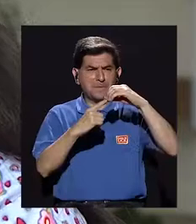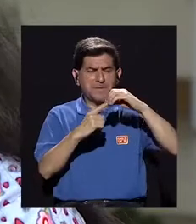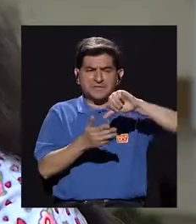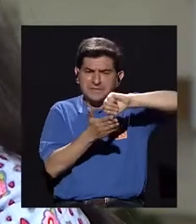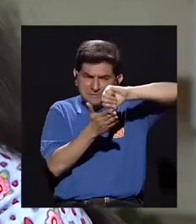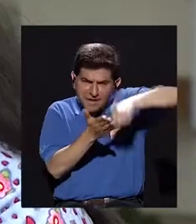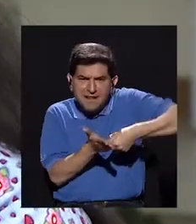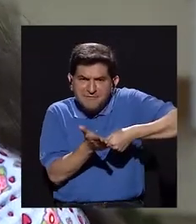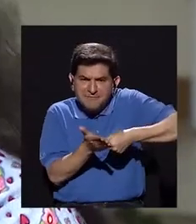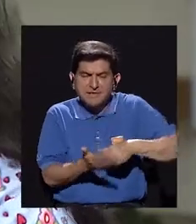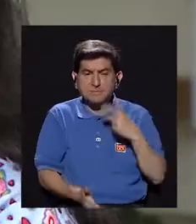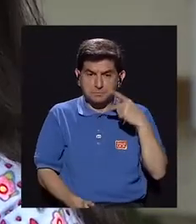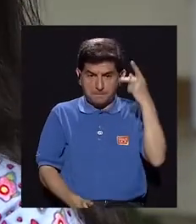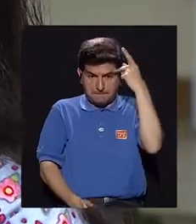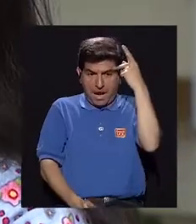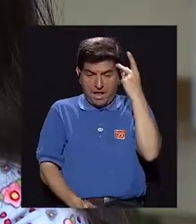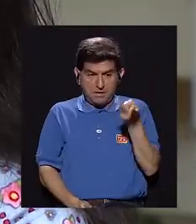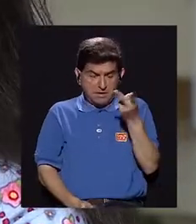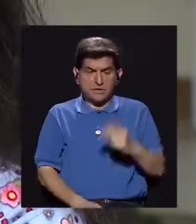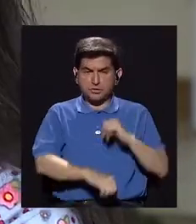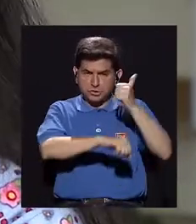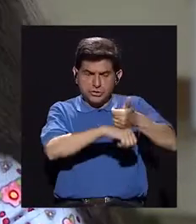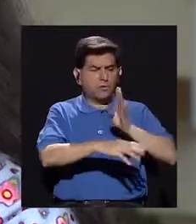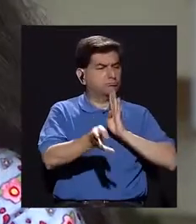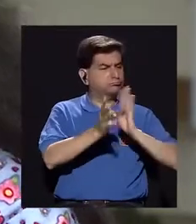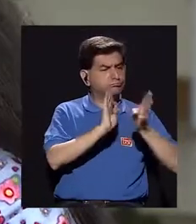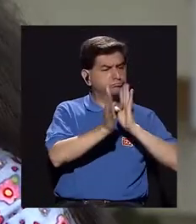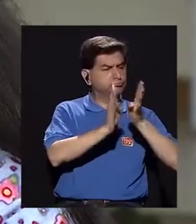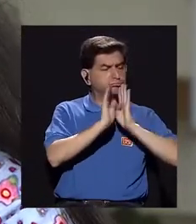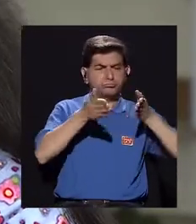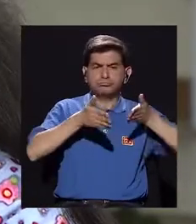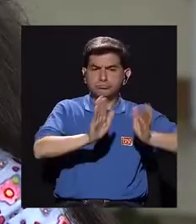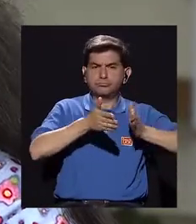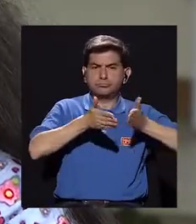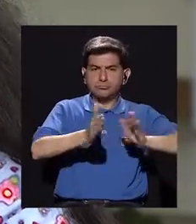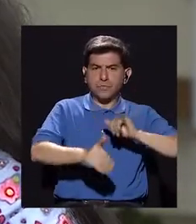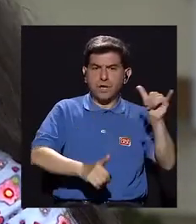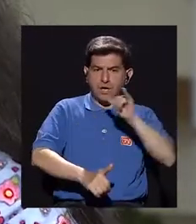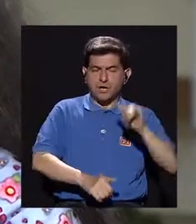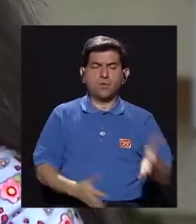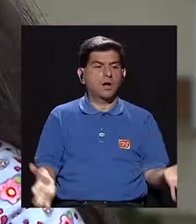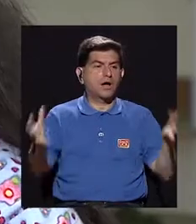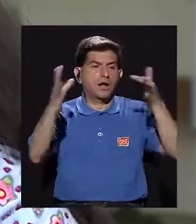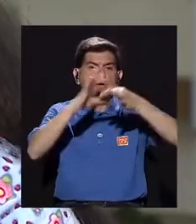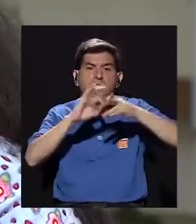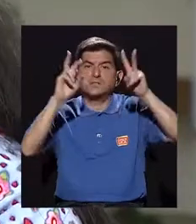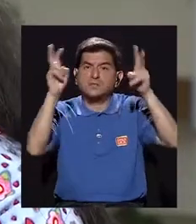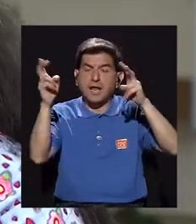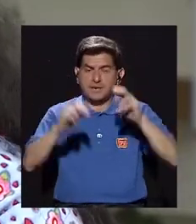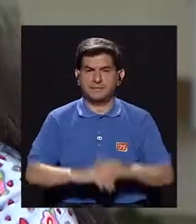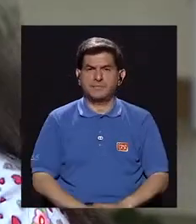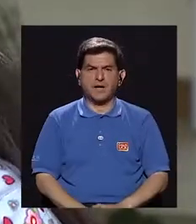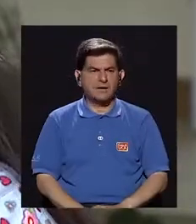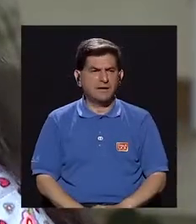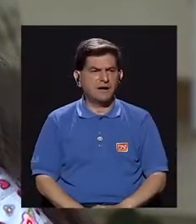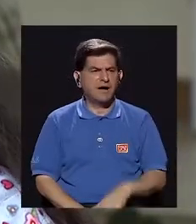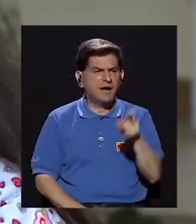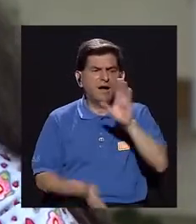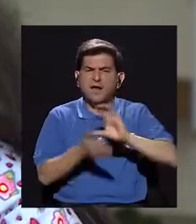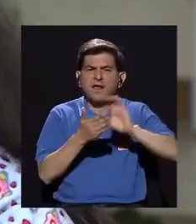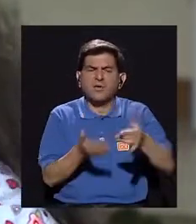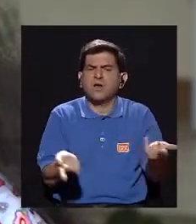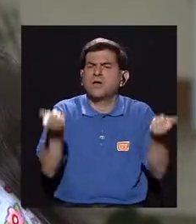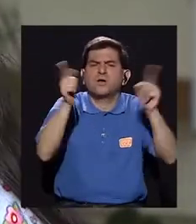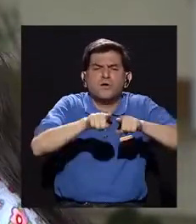más énfasis y que los papás empiecen a establecer conversaciones con sus hijos también con respecto a este tema. ¿Qué pasa